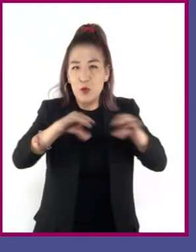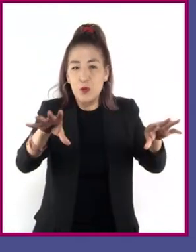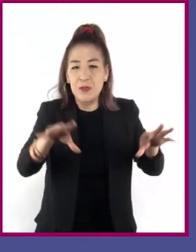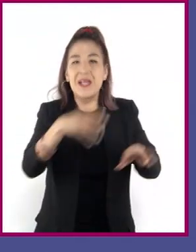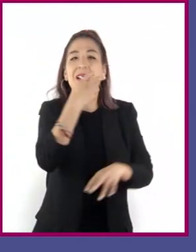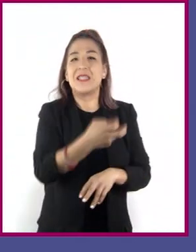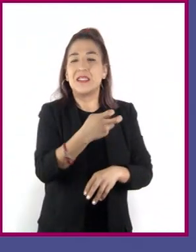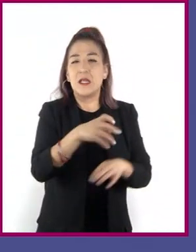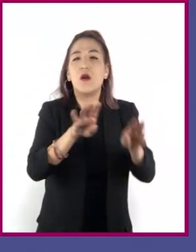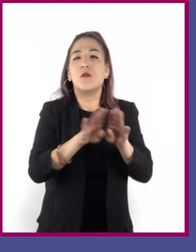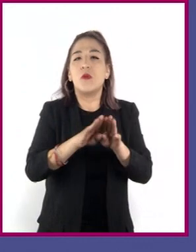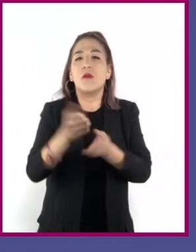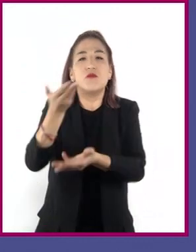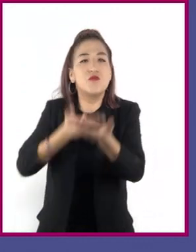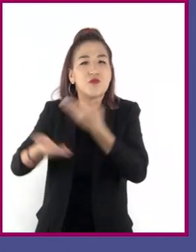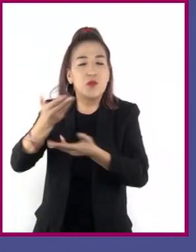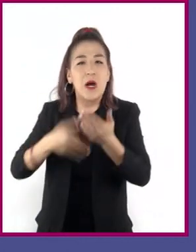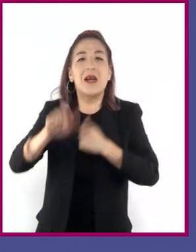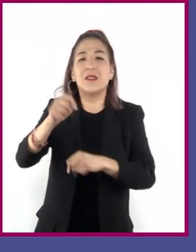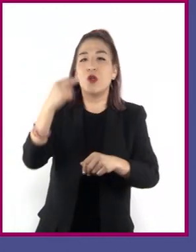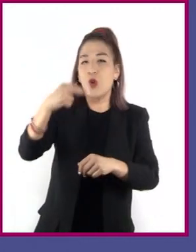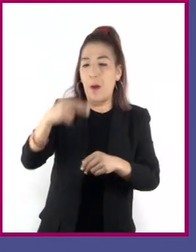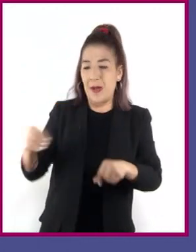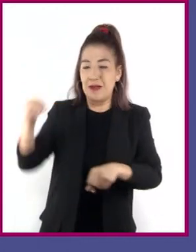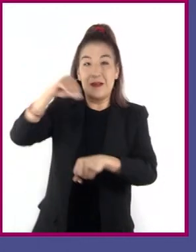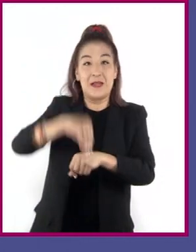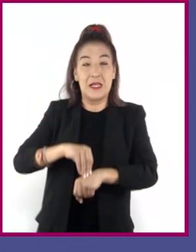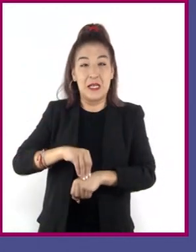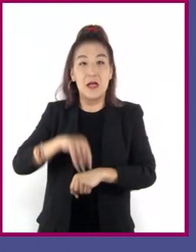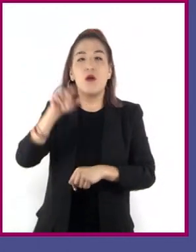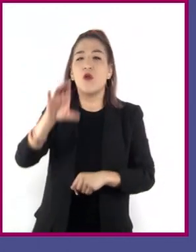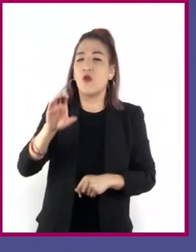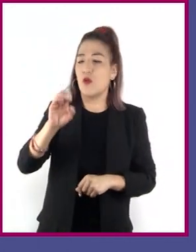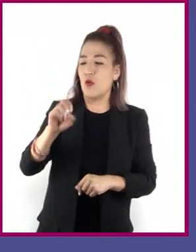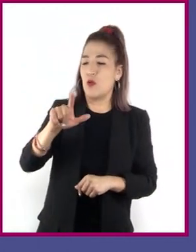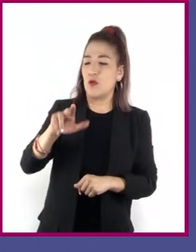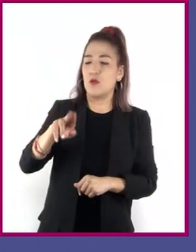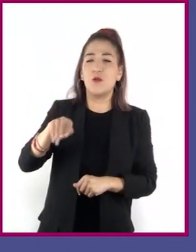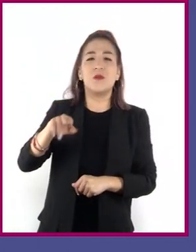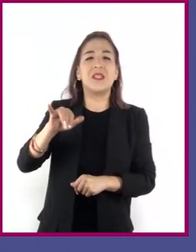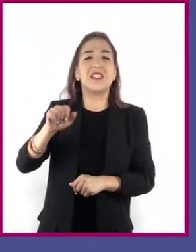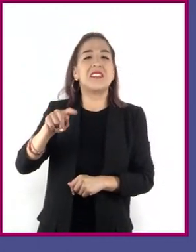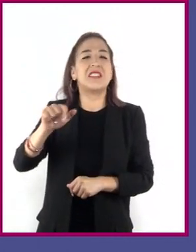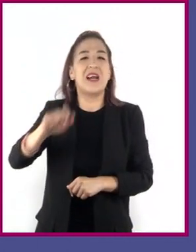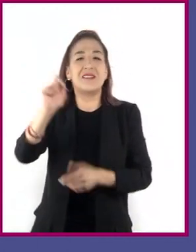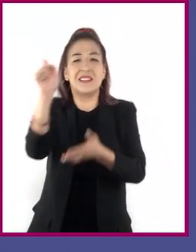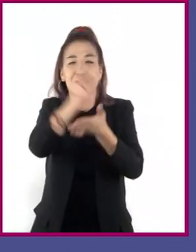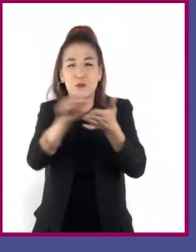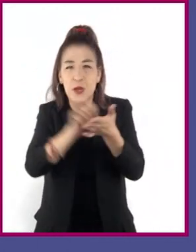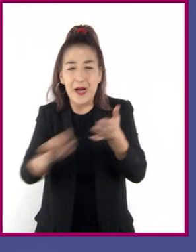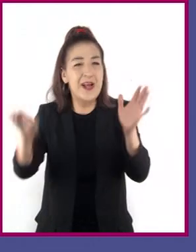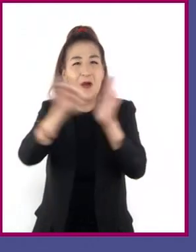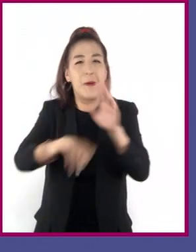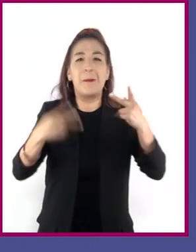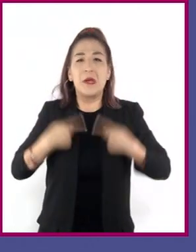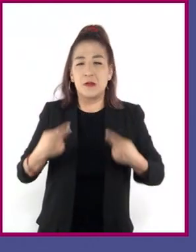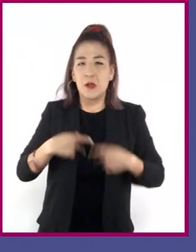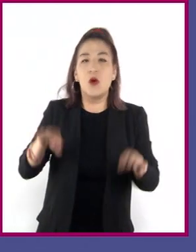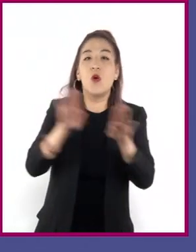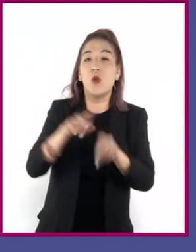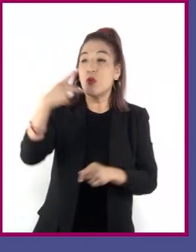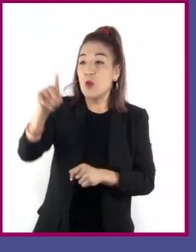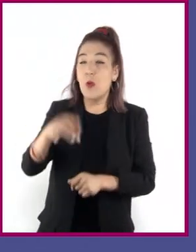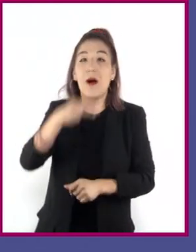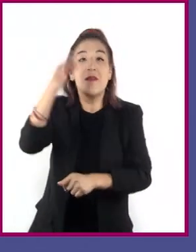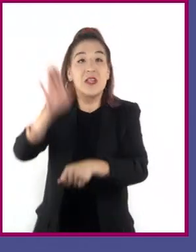estas colaboraciones entonces a los colonistas se les dice sabes que un ejemplo tuvo artículo artículo tu columna